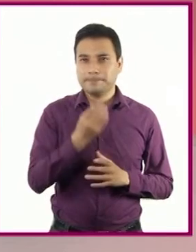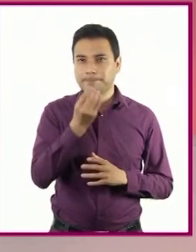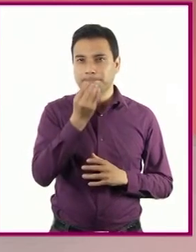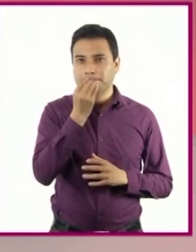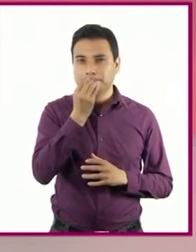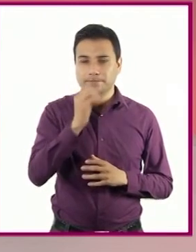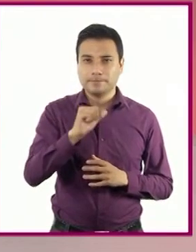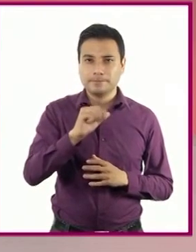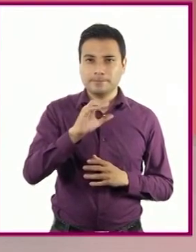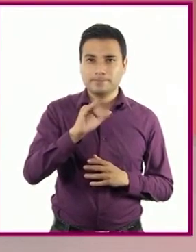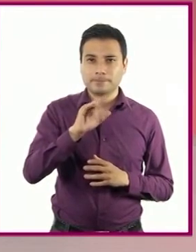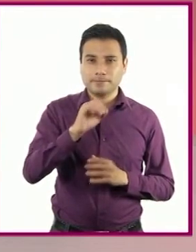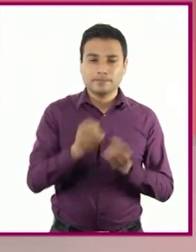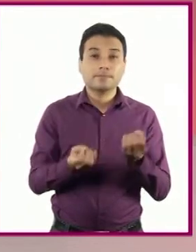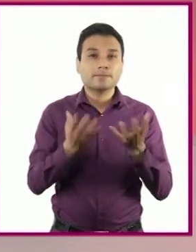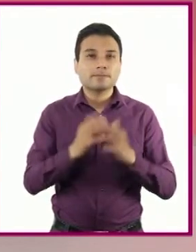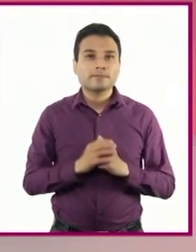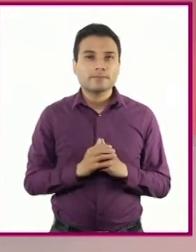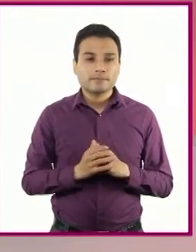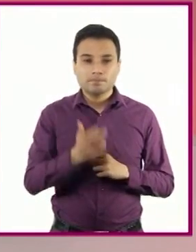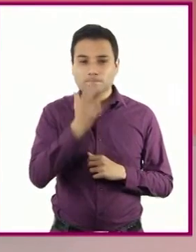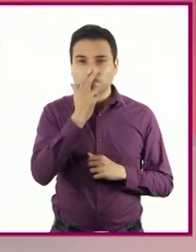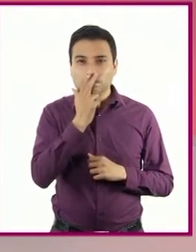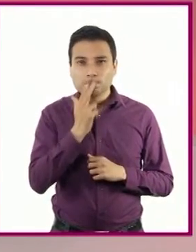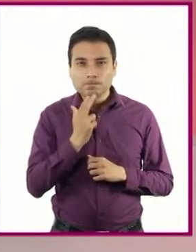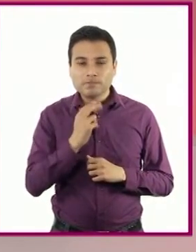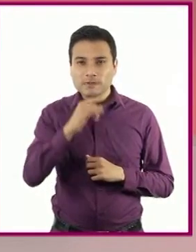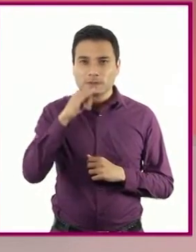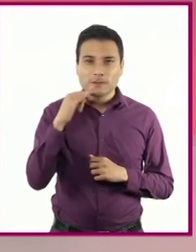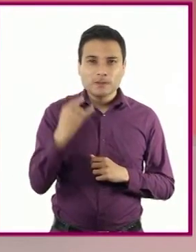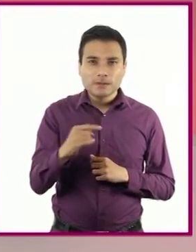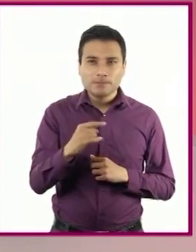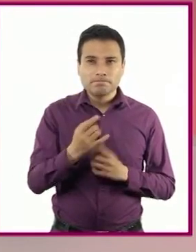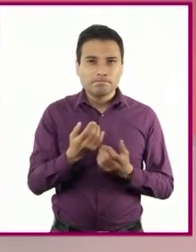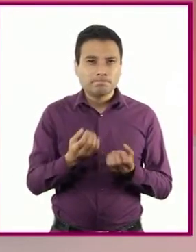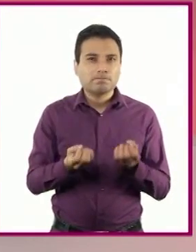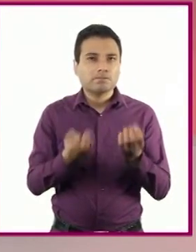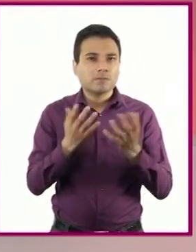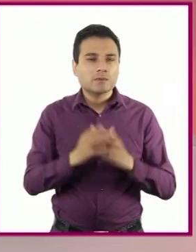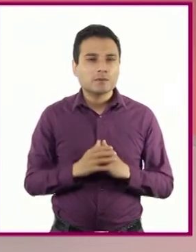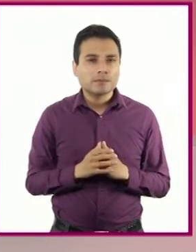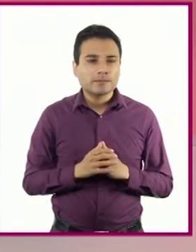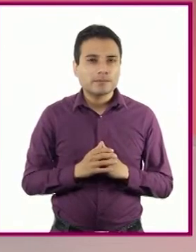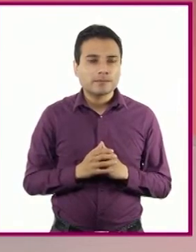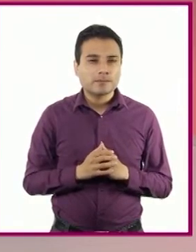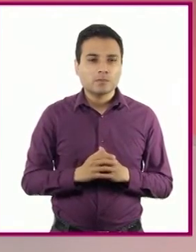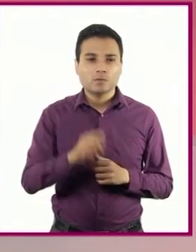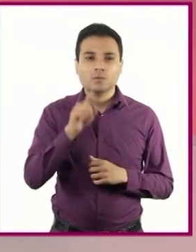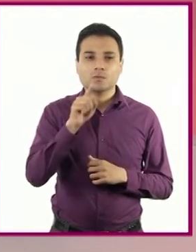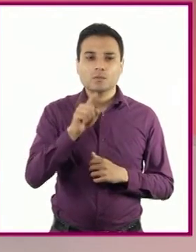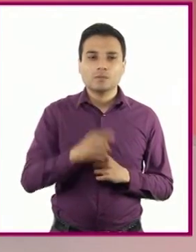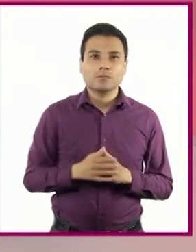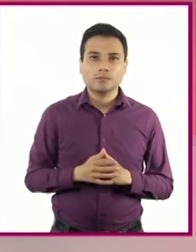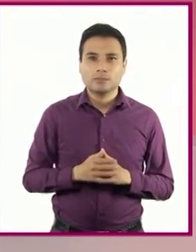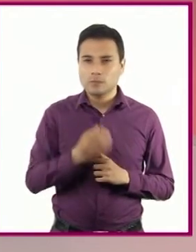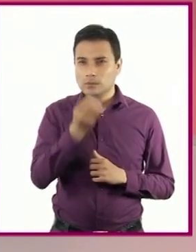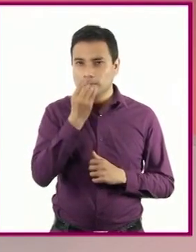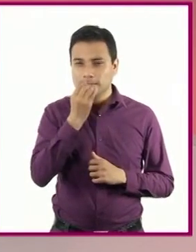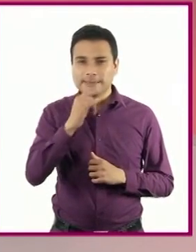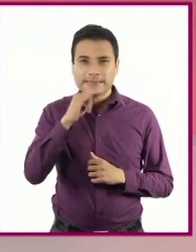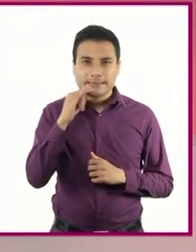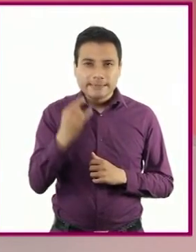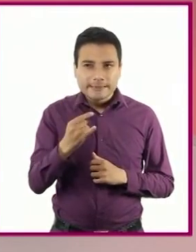consumen? ¿Qué cantidad de dulces y alimentos picantes consumen? ¿Qué tan frecuente consumen este tipo de